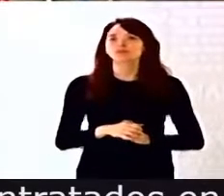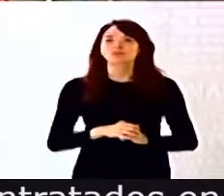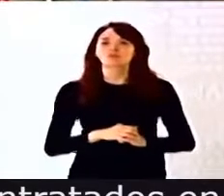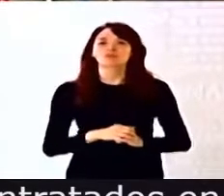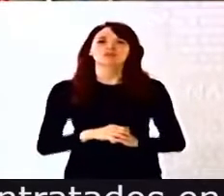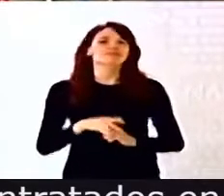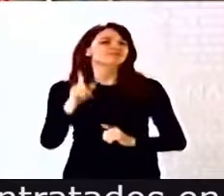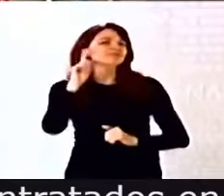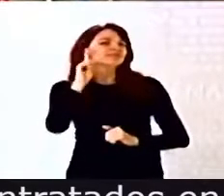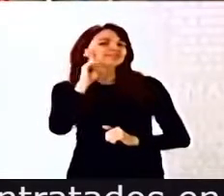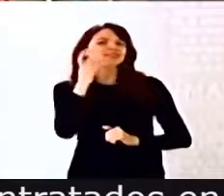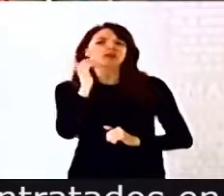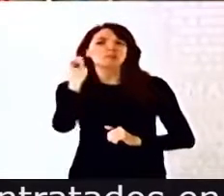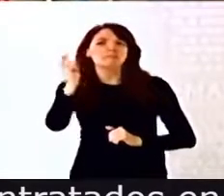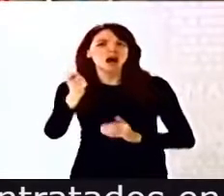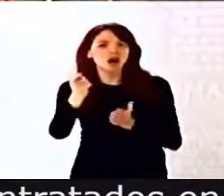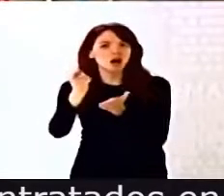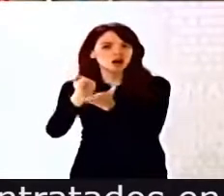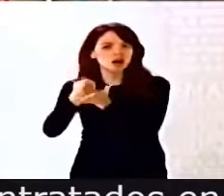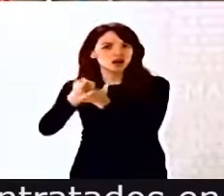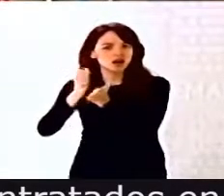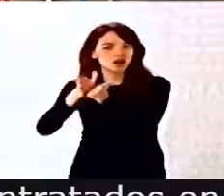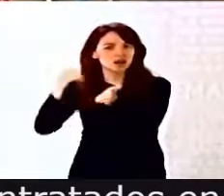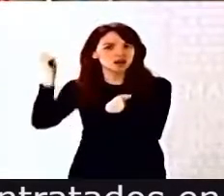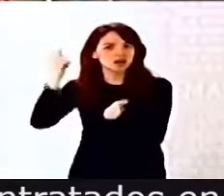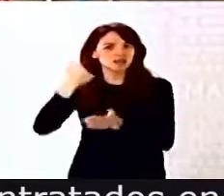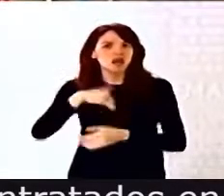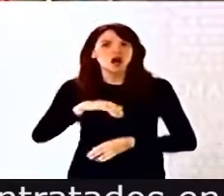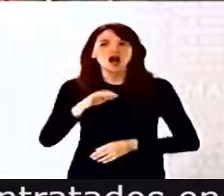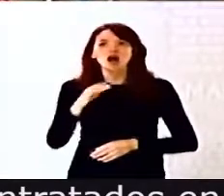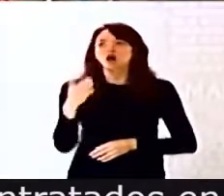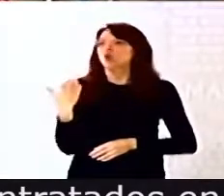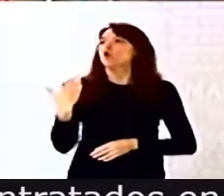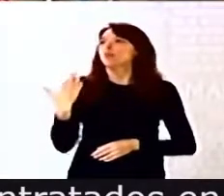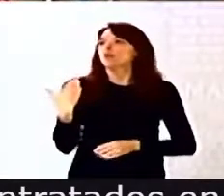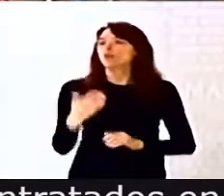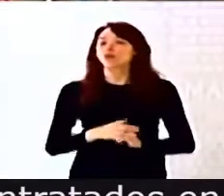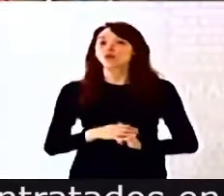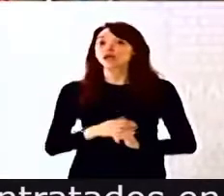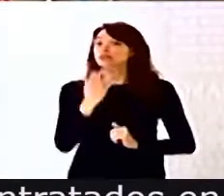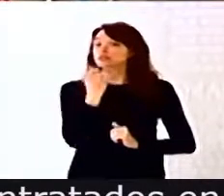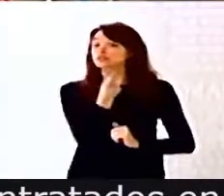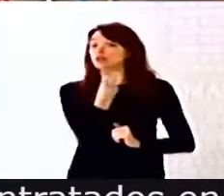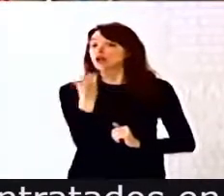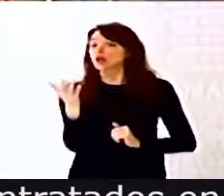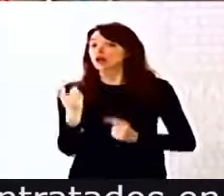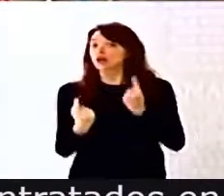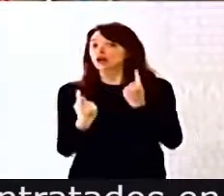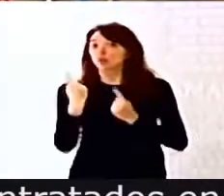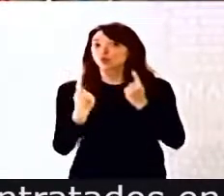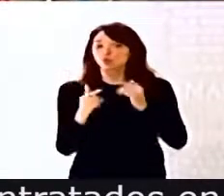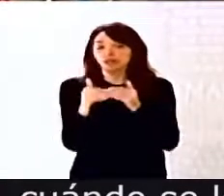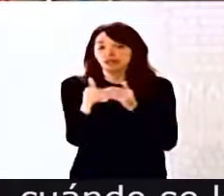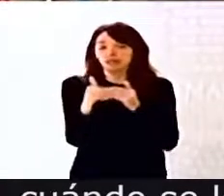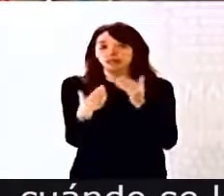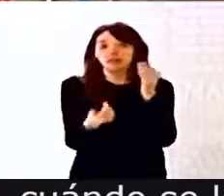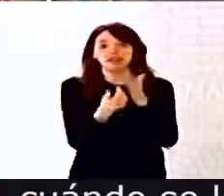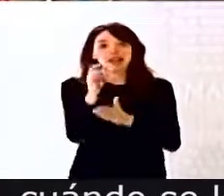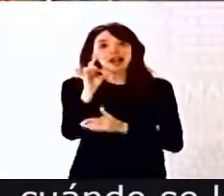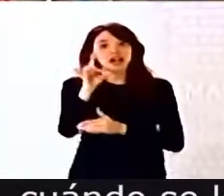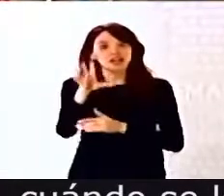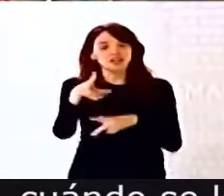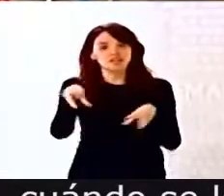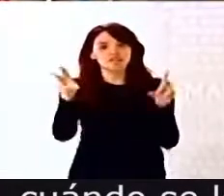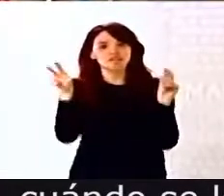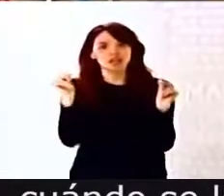No sé si se les ha pagado ya, y en el caso de ser así, ¿cuándo se les ha pagado? Hay incluso algunos que terminan el día 15 y no se les ha pagado aún,